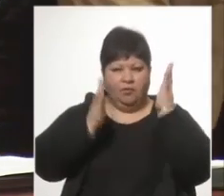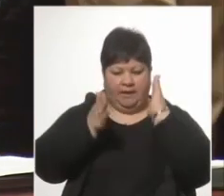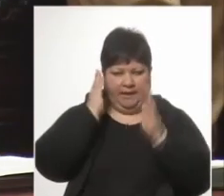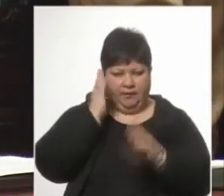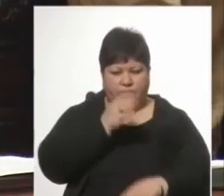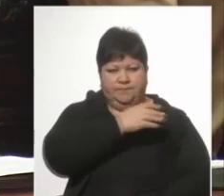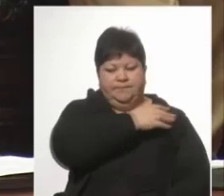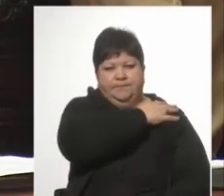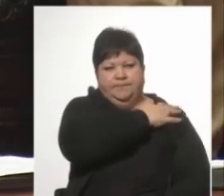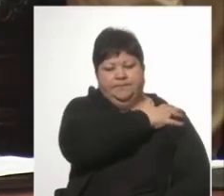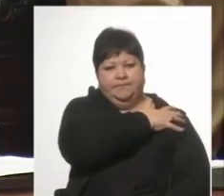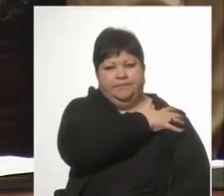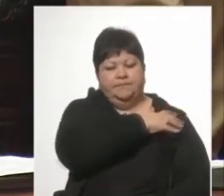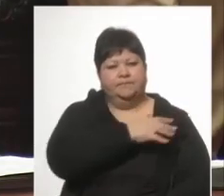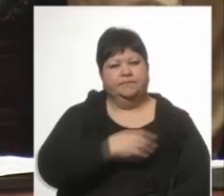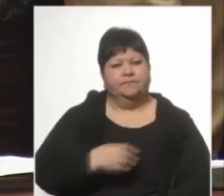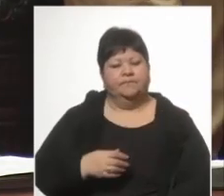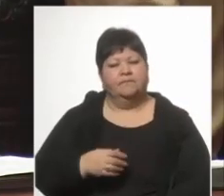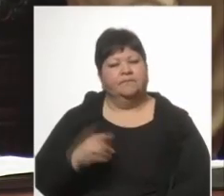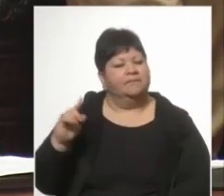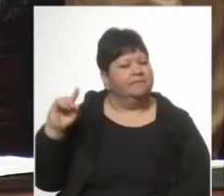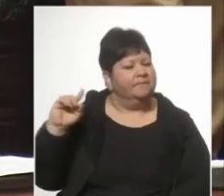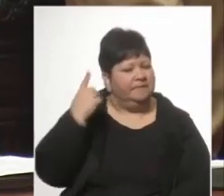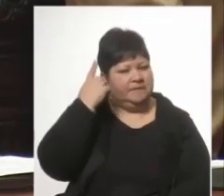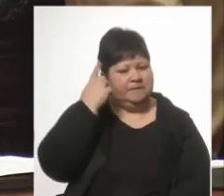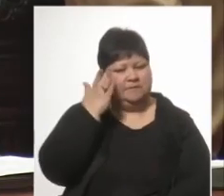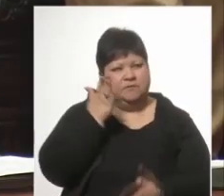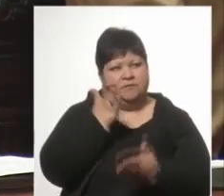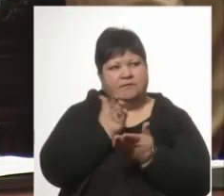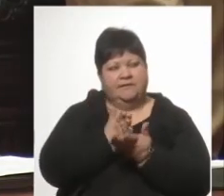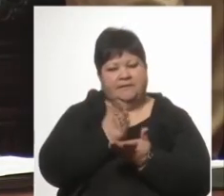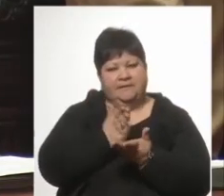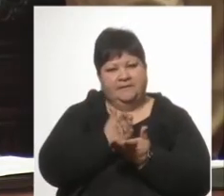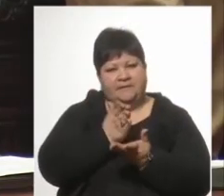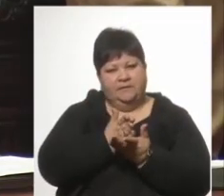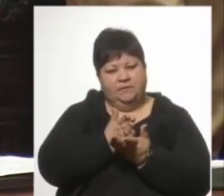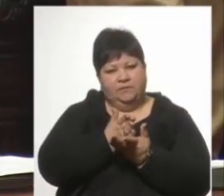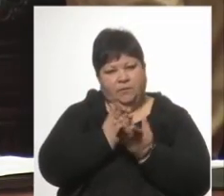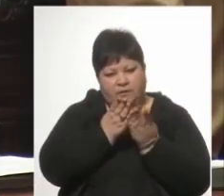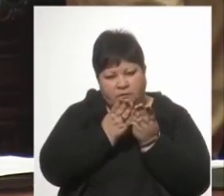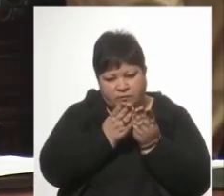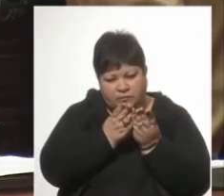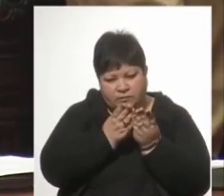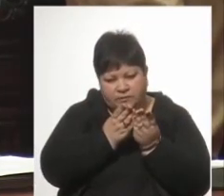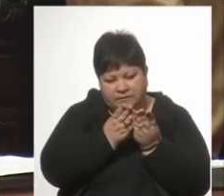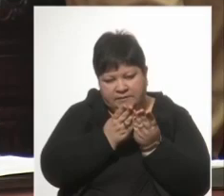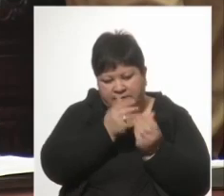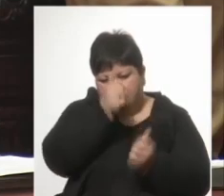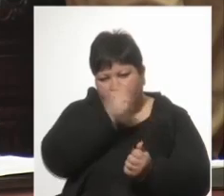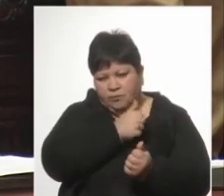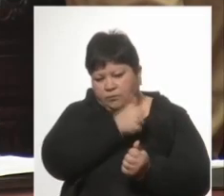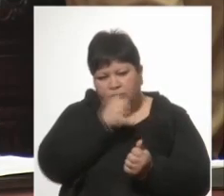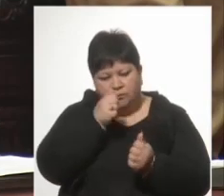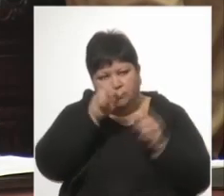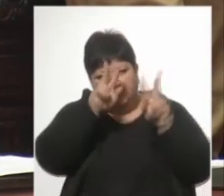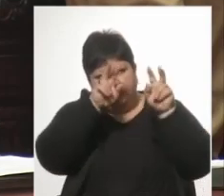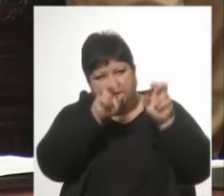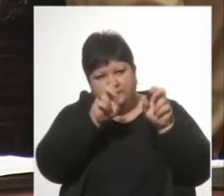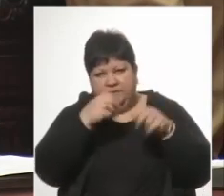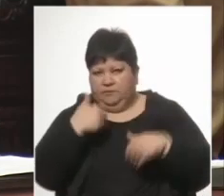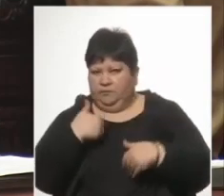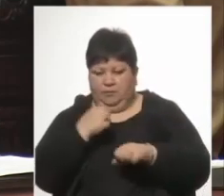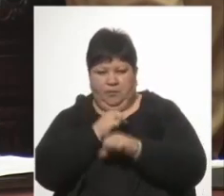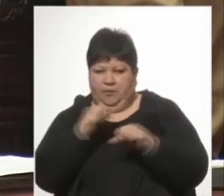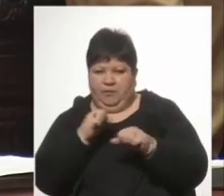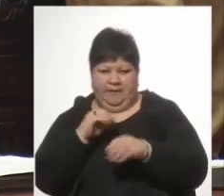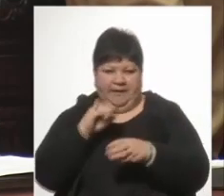que un principio del derecho es que al dirimirse un asunto no se puede ser juez y parte.